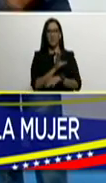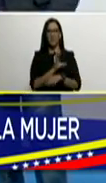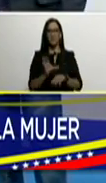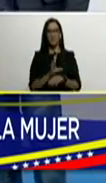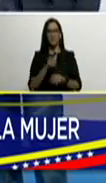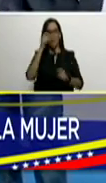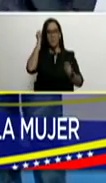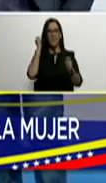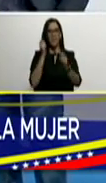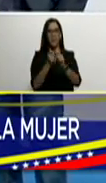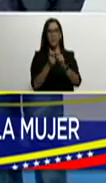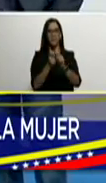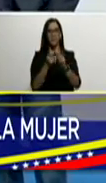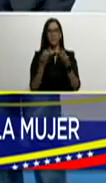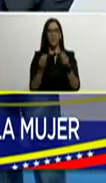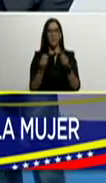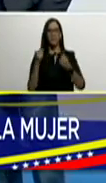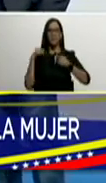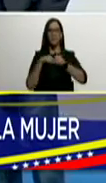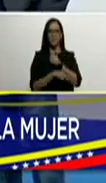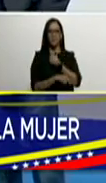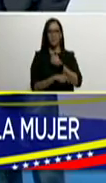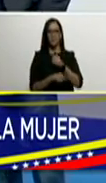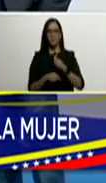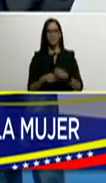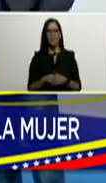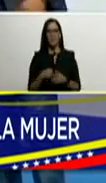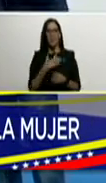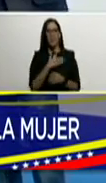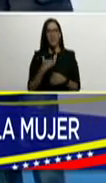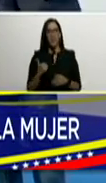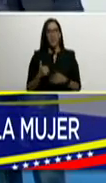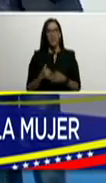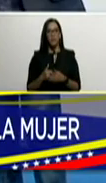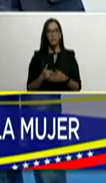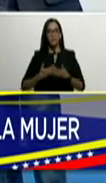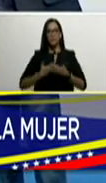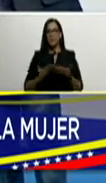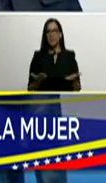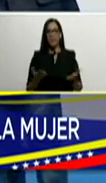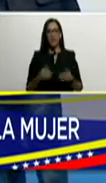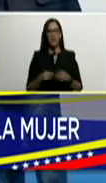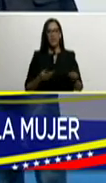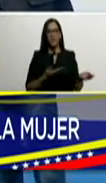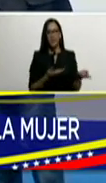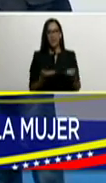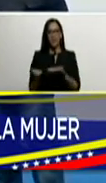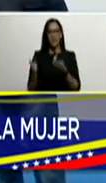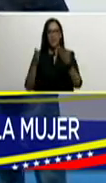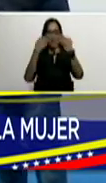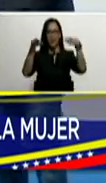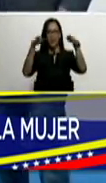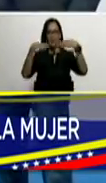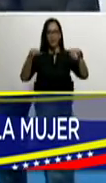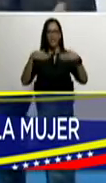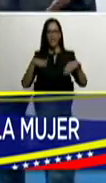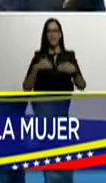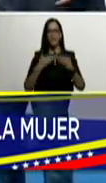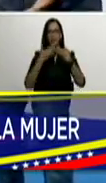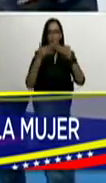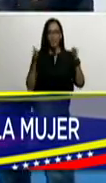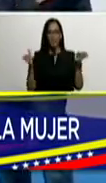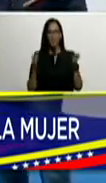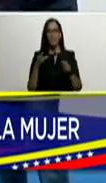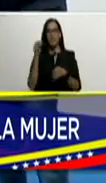de esperanza, de mucha profundidad, queremos darle prácticamente la bienvenida a la Navidad, porque estamos a las puertas del